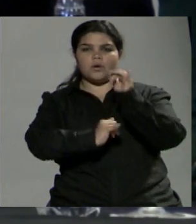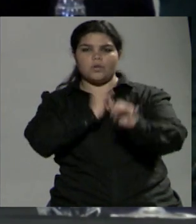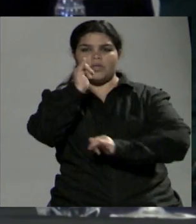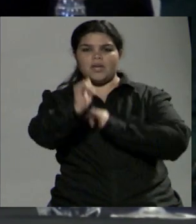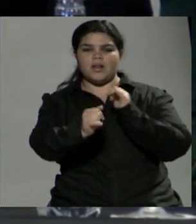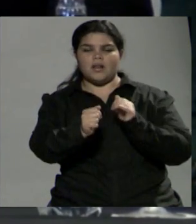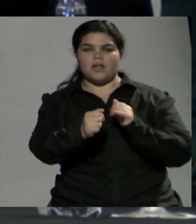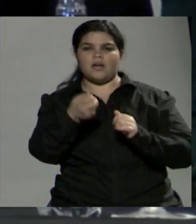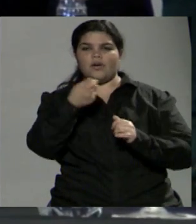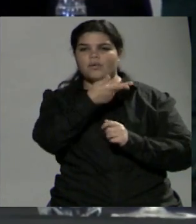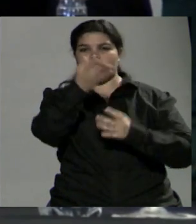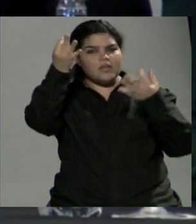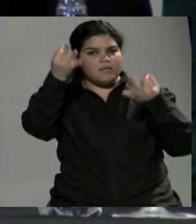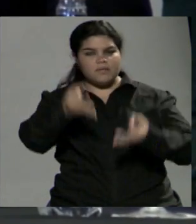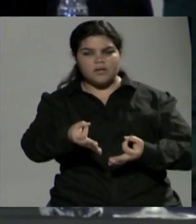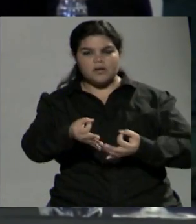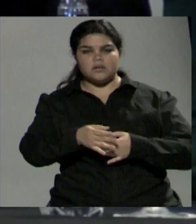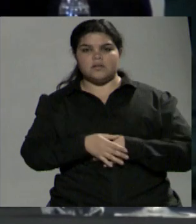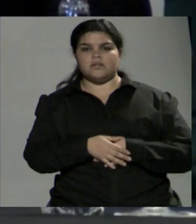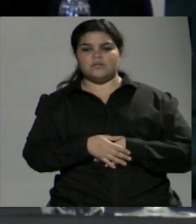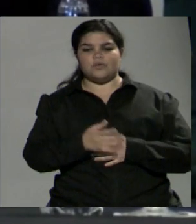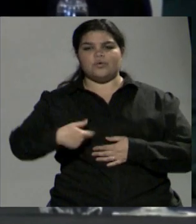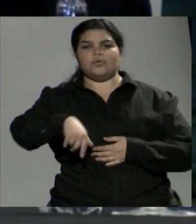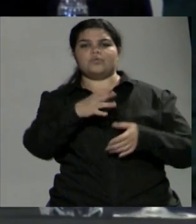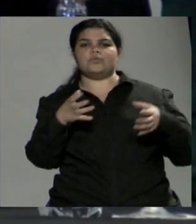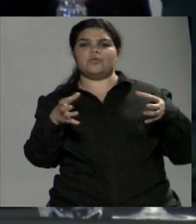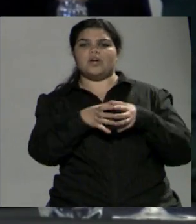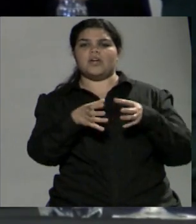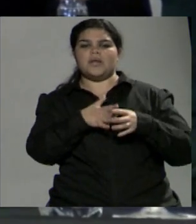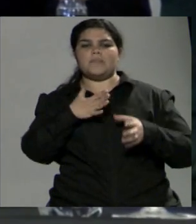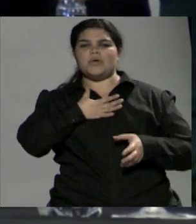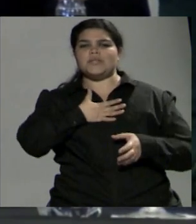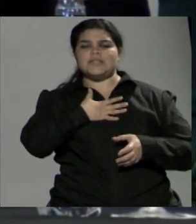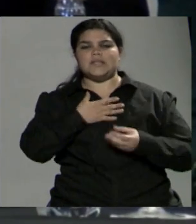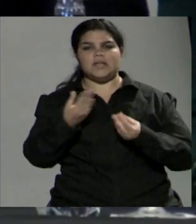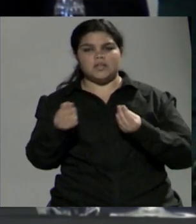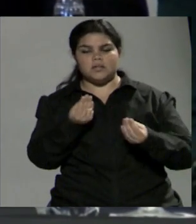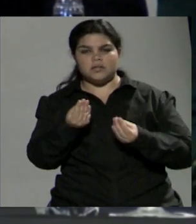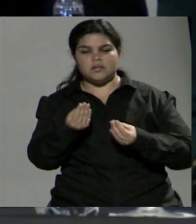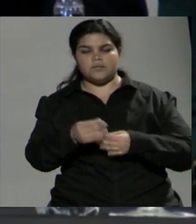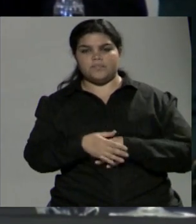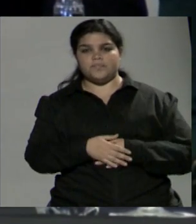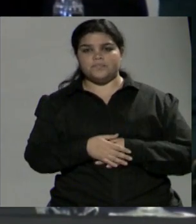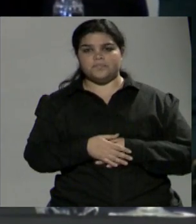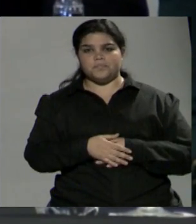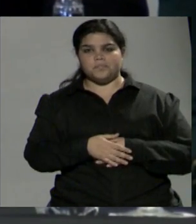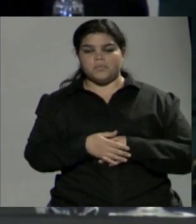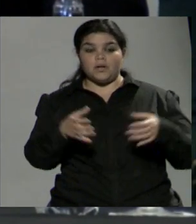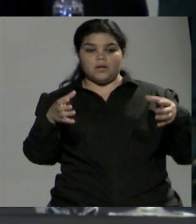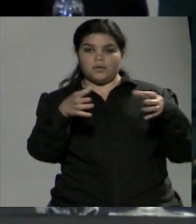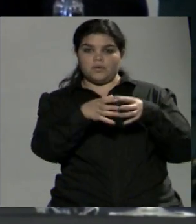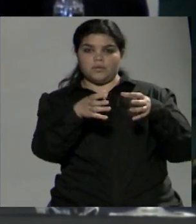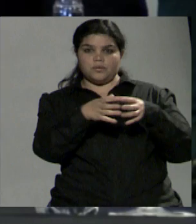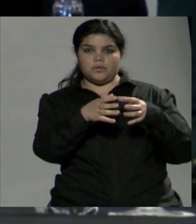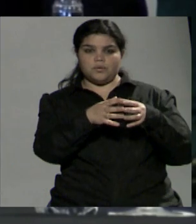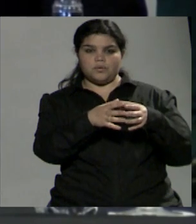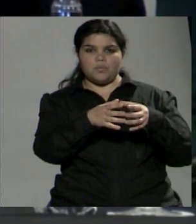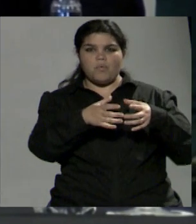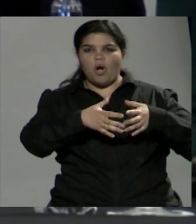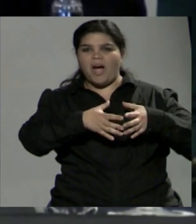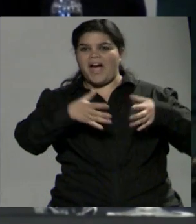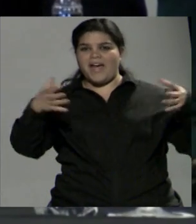precisos, lo que sentimos como equipo. Primero, como parte de un equipo mucho más